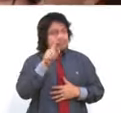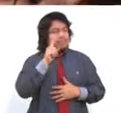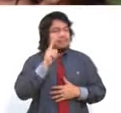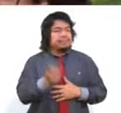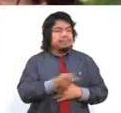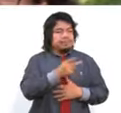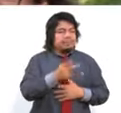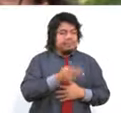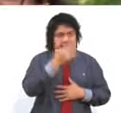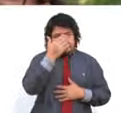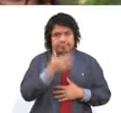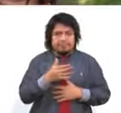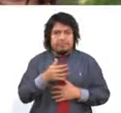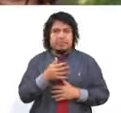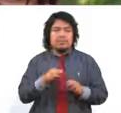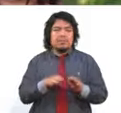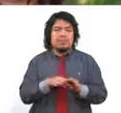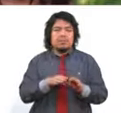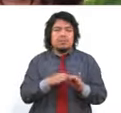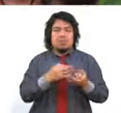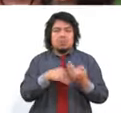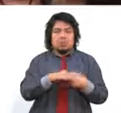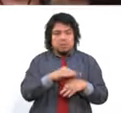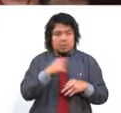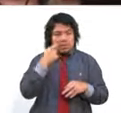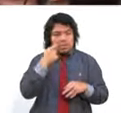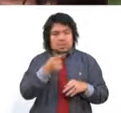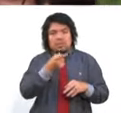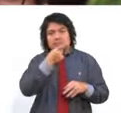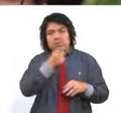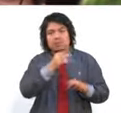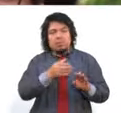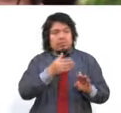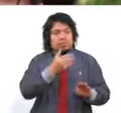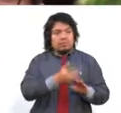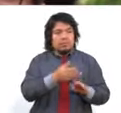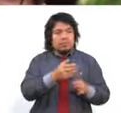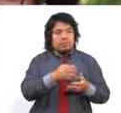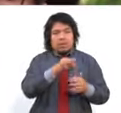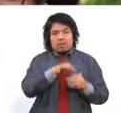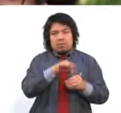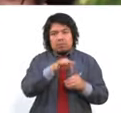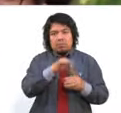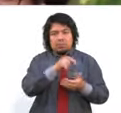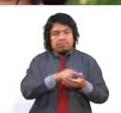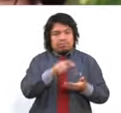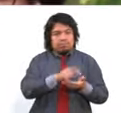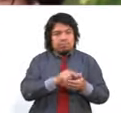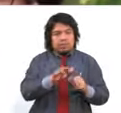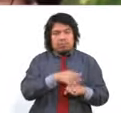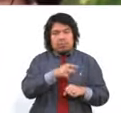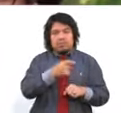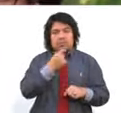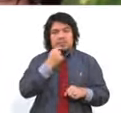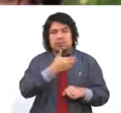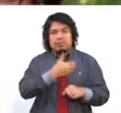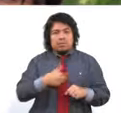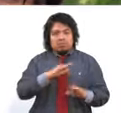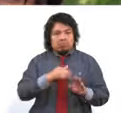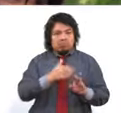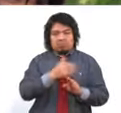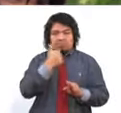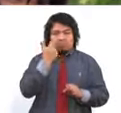ya el Episcopado y la iniciativa privada se han pronunciado en contra de esta reforma electoral que impulsa el presidente. Preguntarle de su opinión sobre